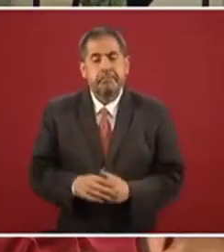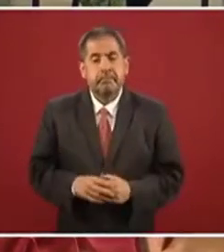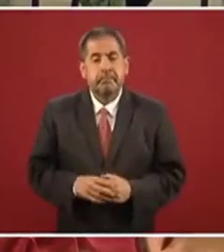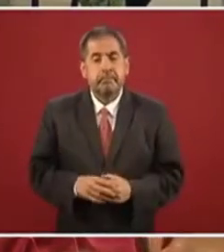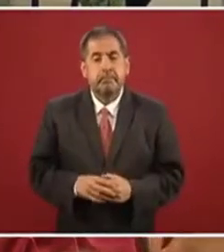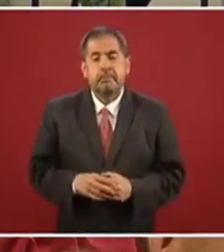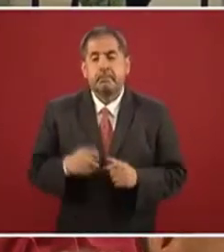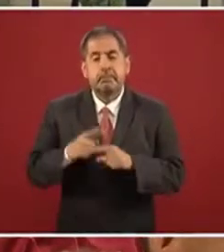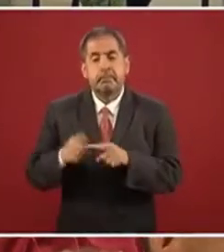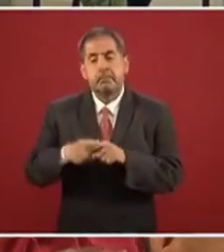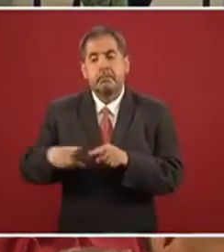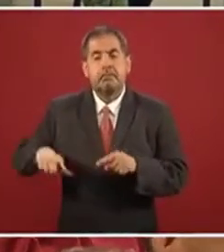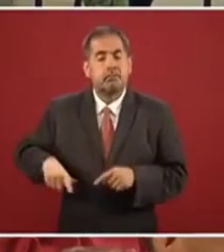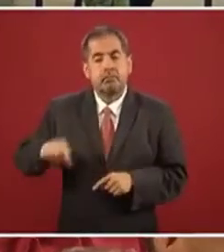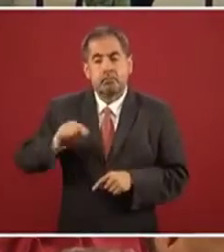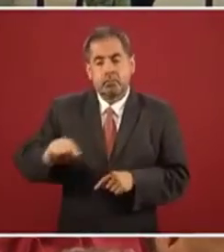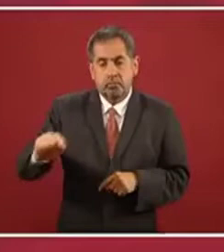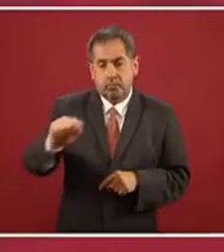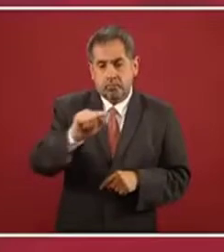los gobiernos